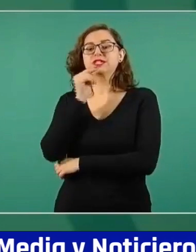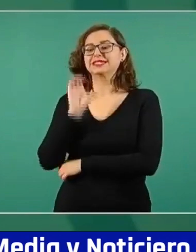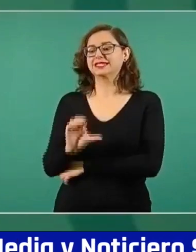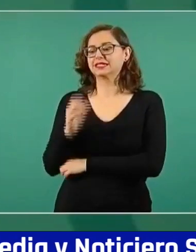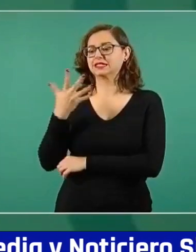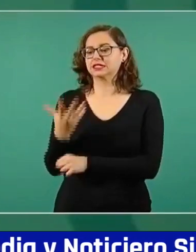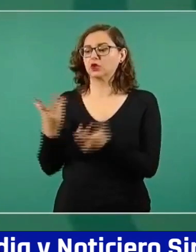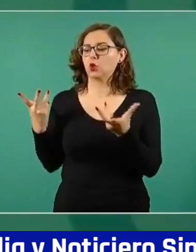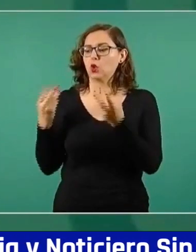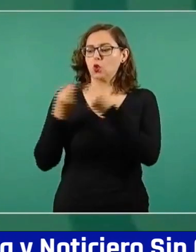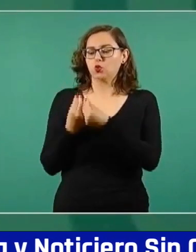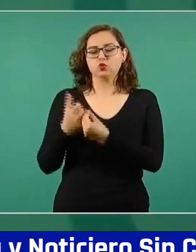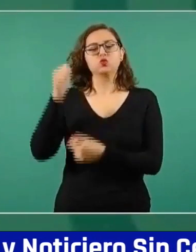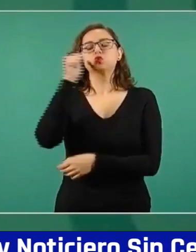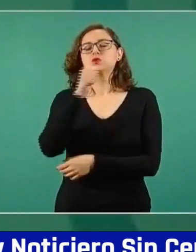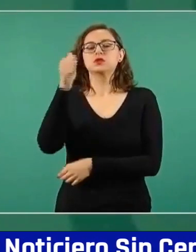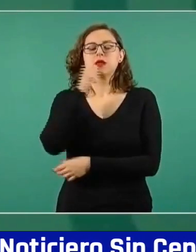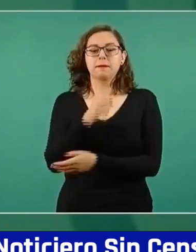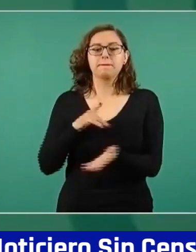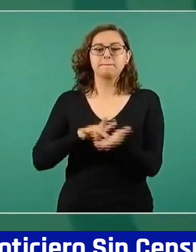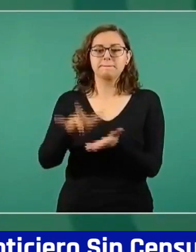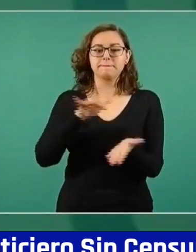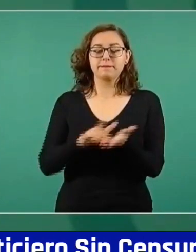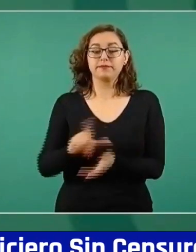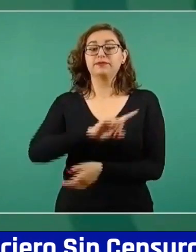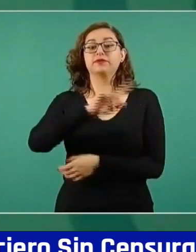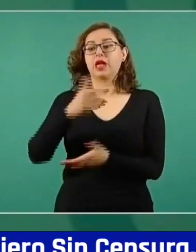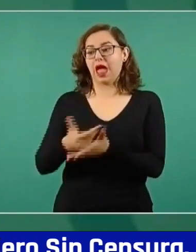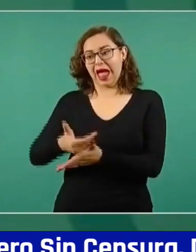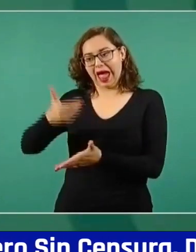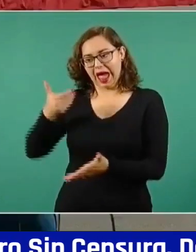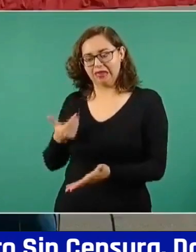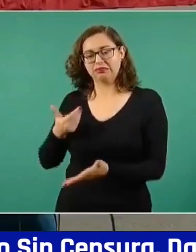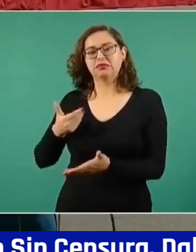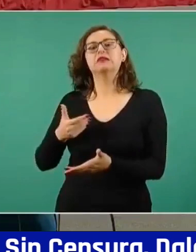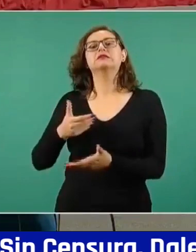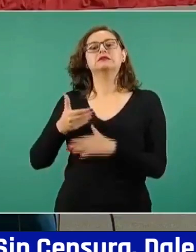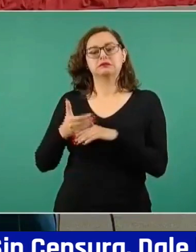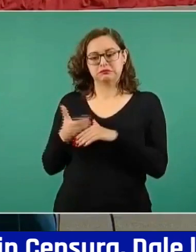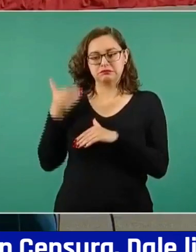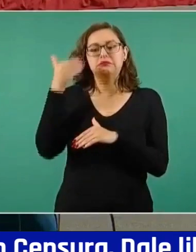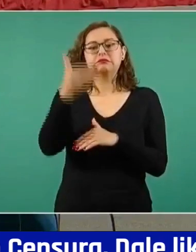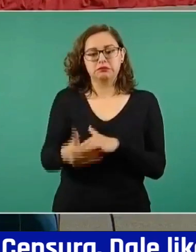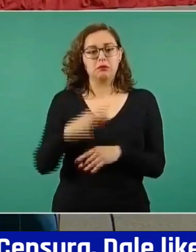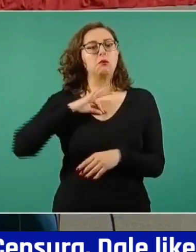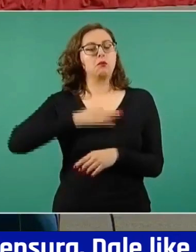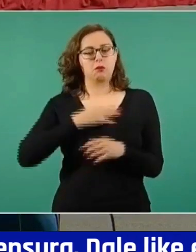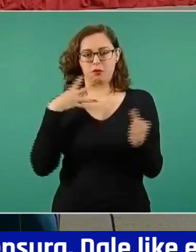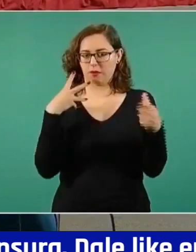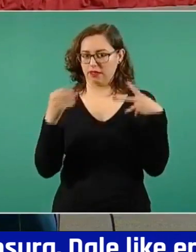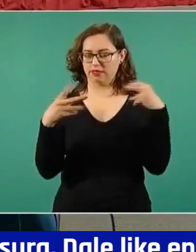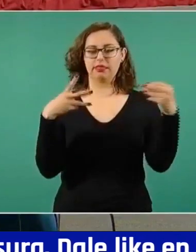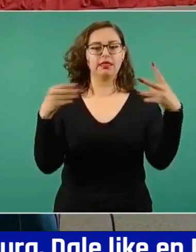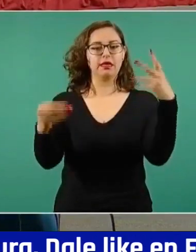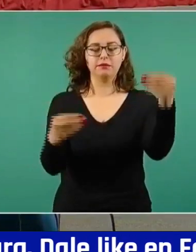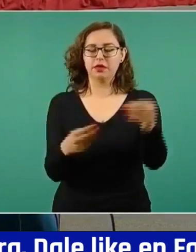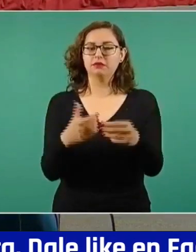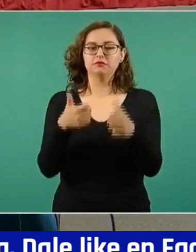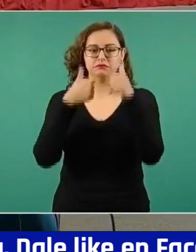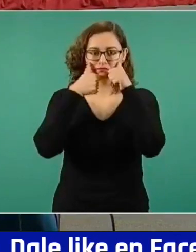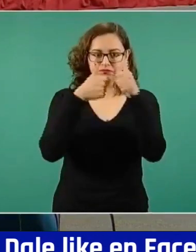recibido un gran apoyo previo a la pandemia, repito, y ahora con la pandemia. Y asimismo, pues todo el